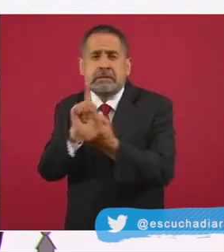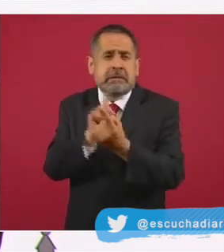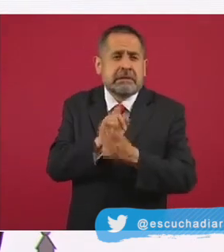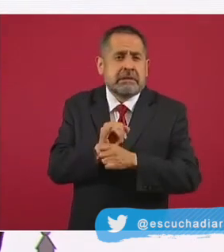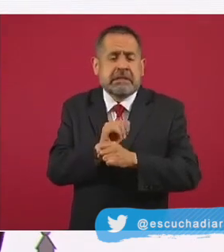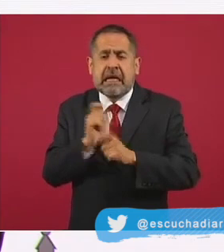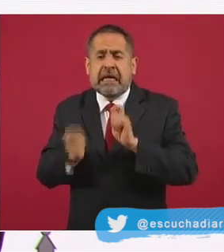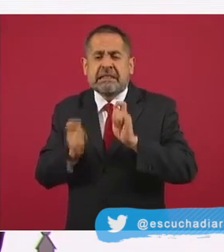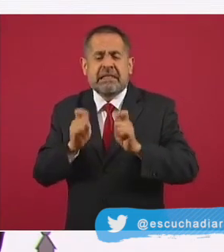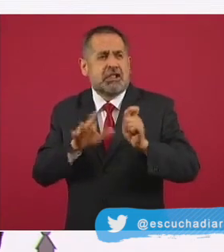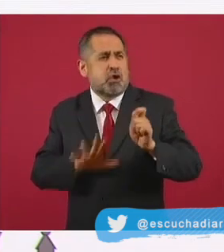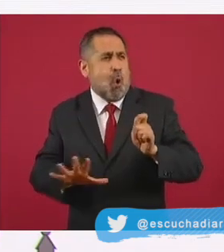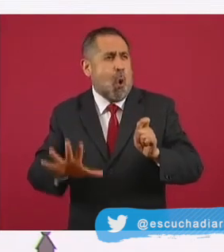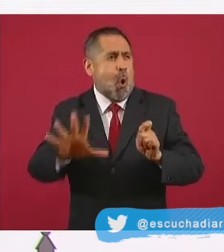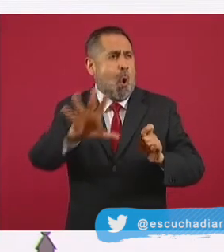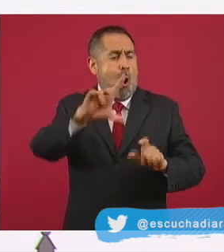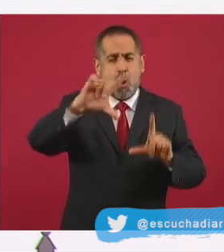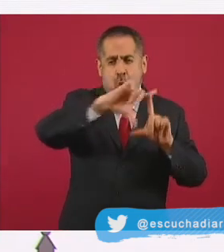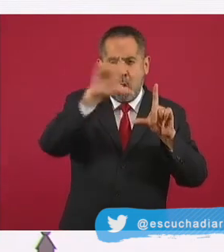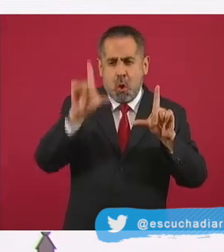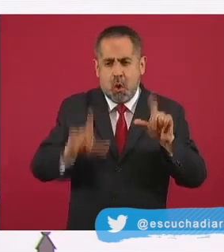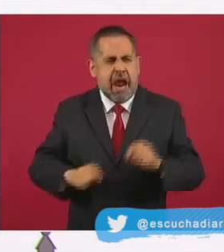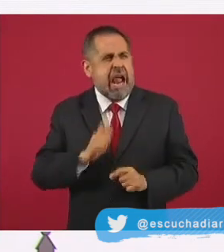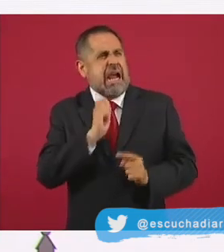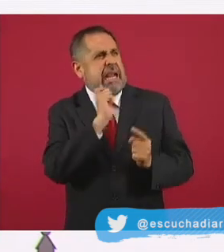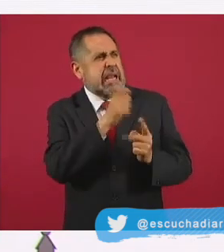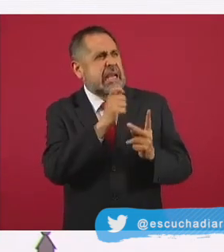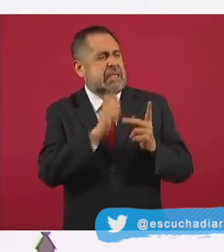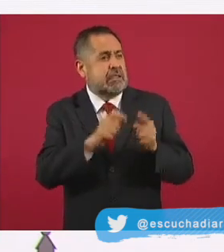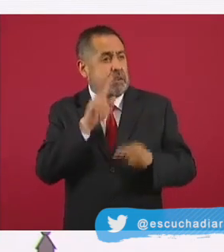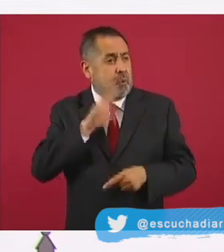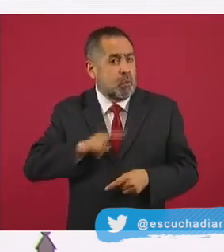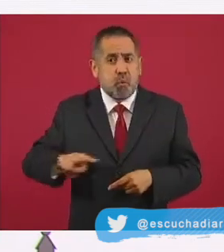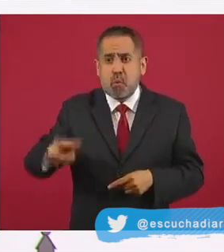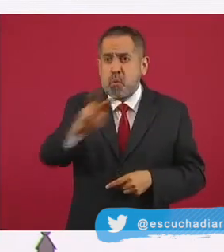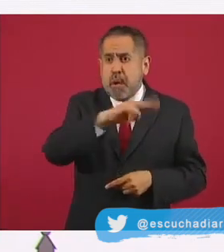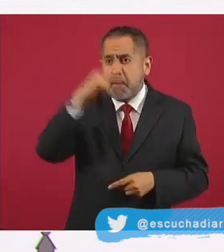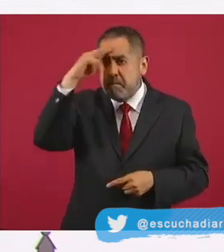las potencialidades y los vastos recursos